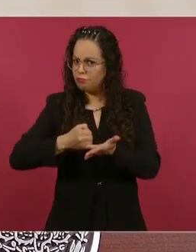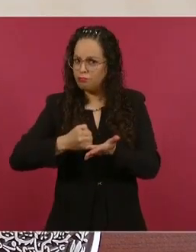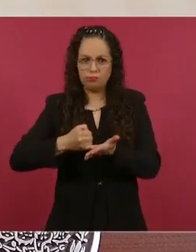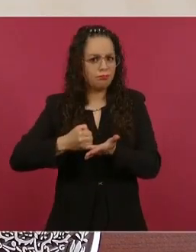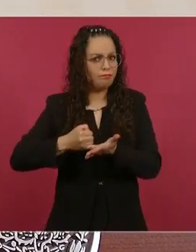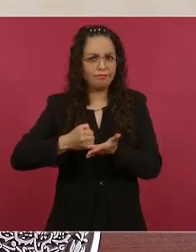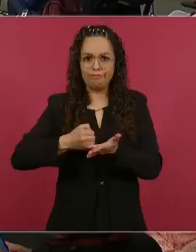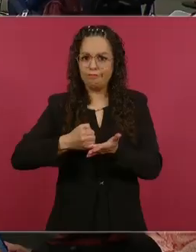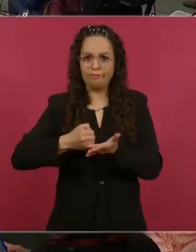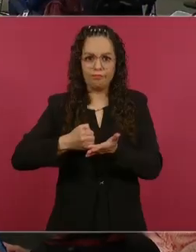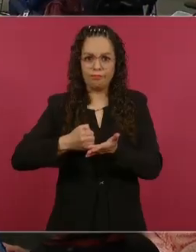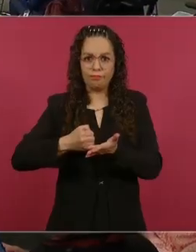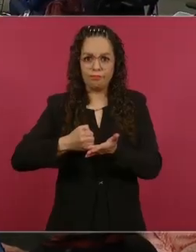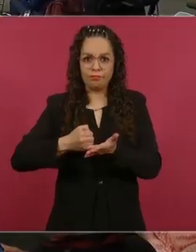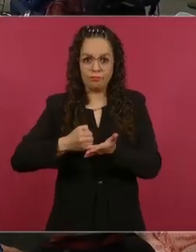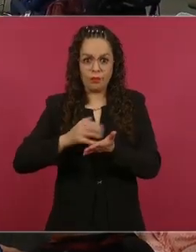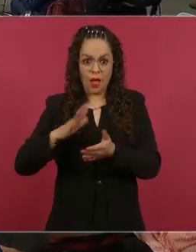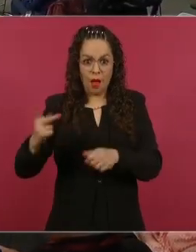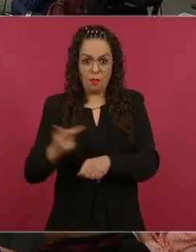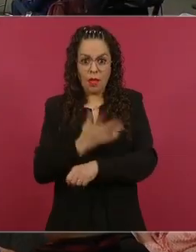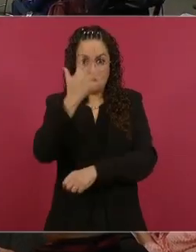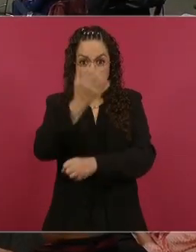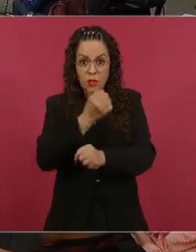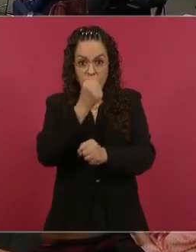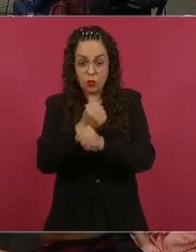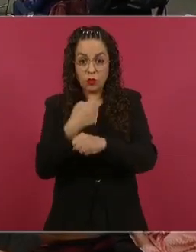Estamos cumpliendo. Pero miren,